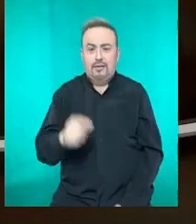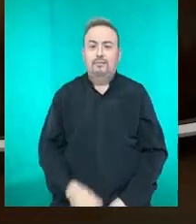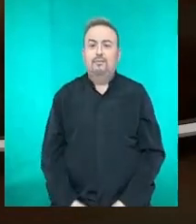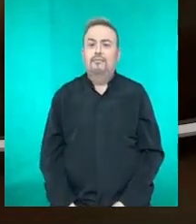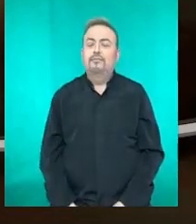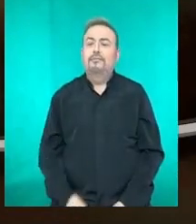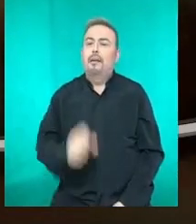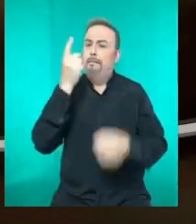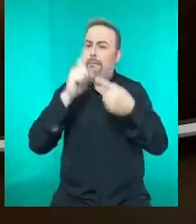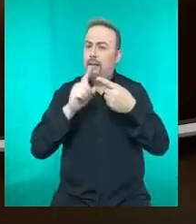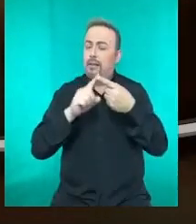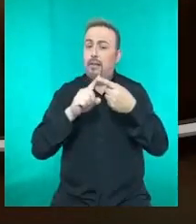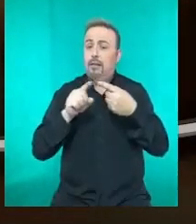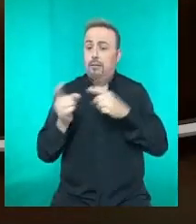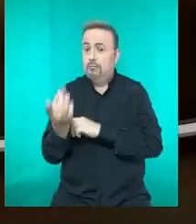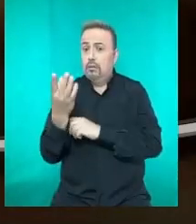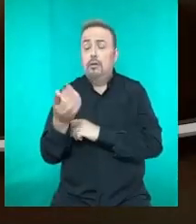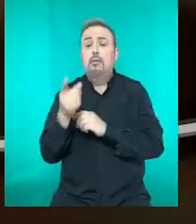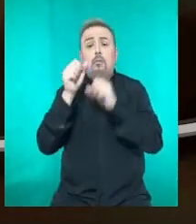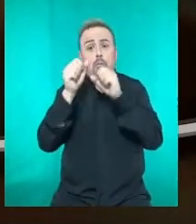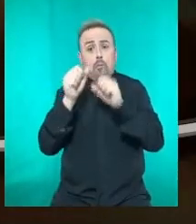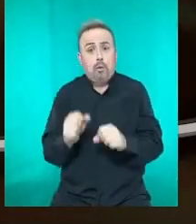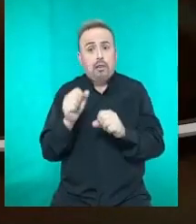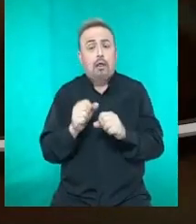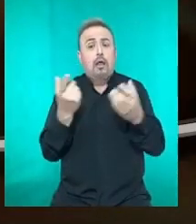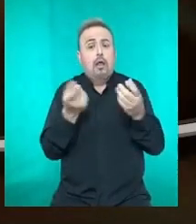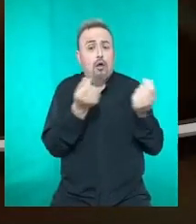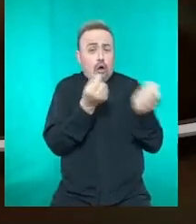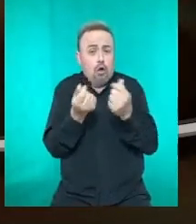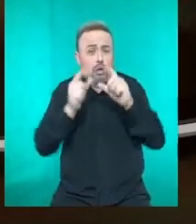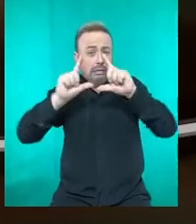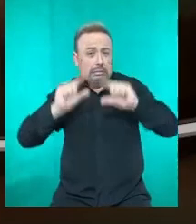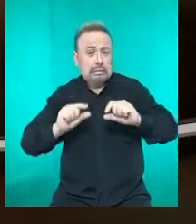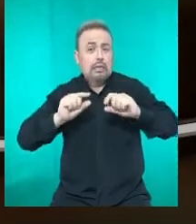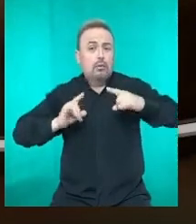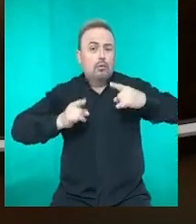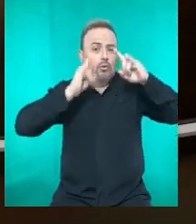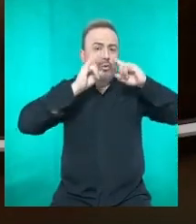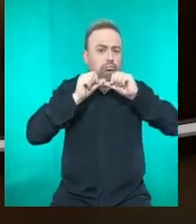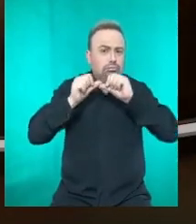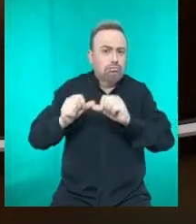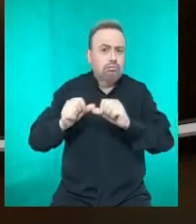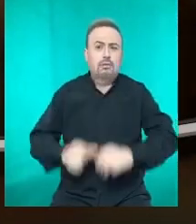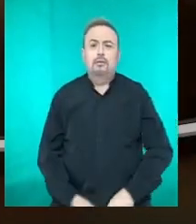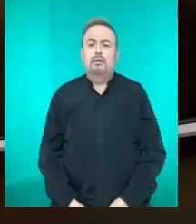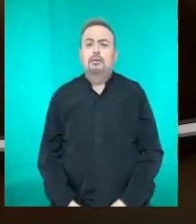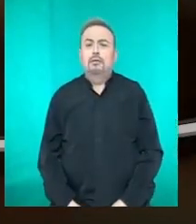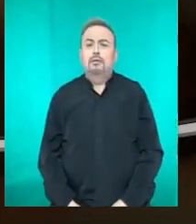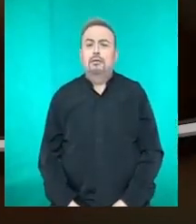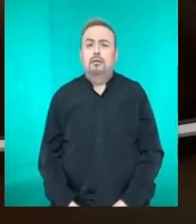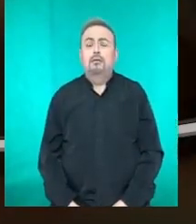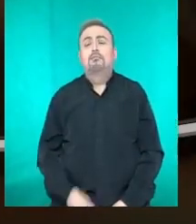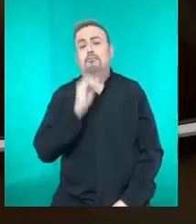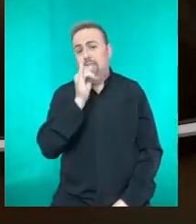La primera indica si es que acaso se puede disminuir los costos al construir sustentablemente. Por